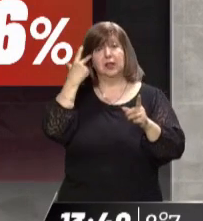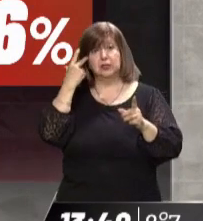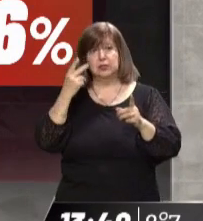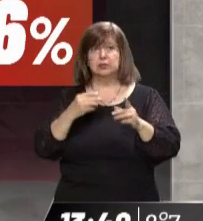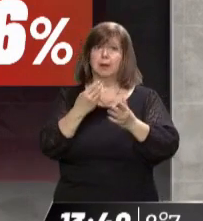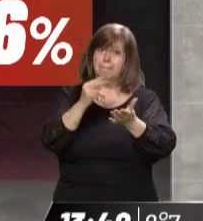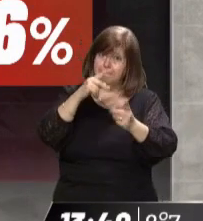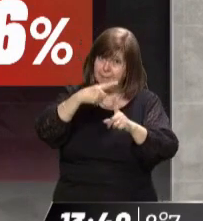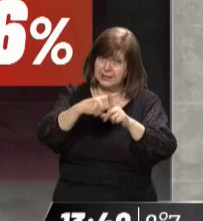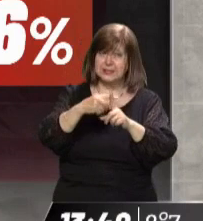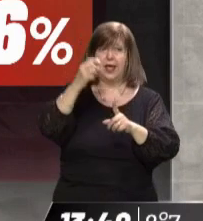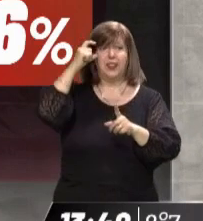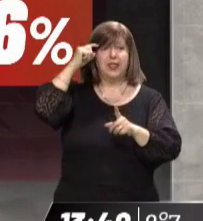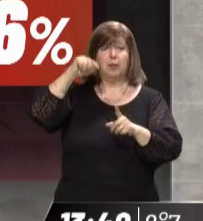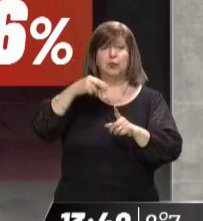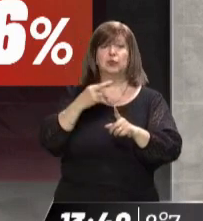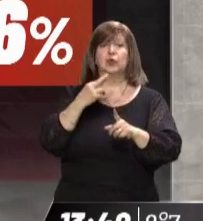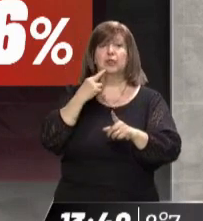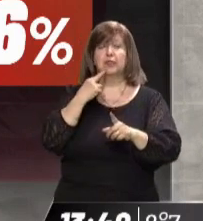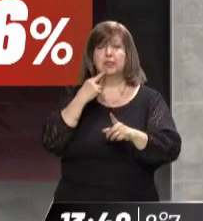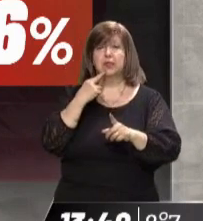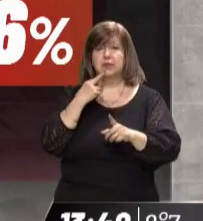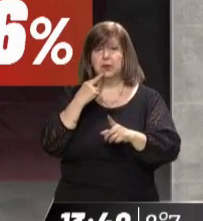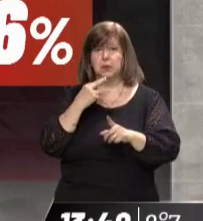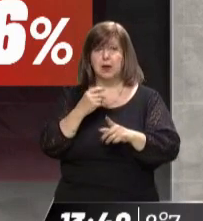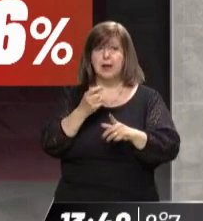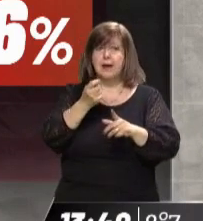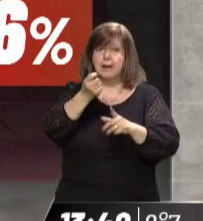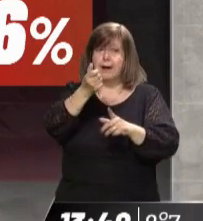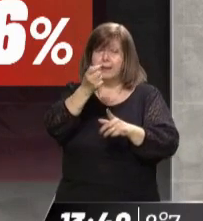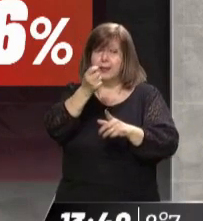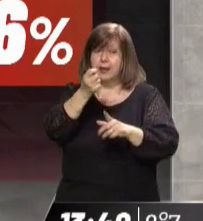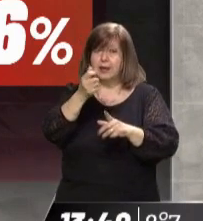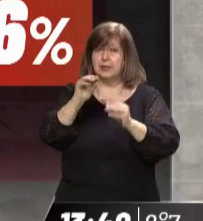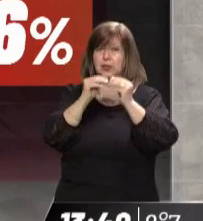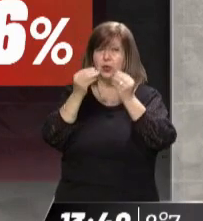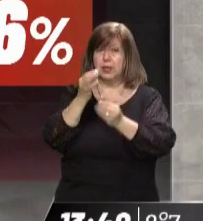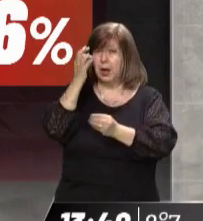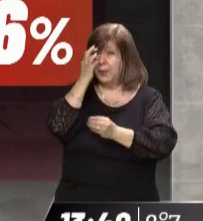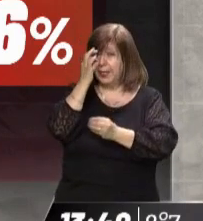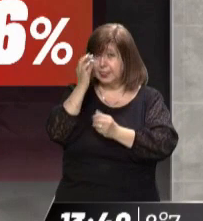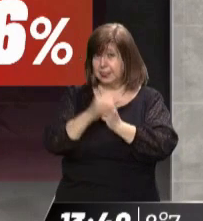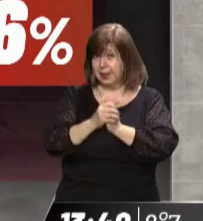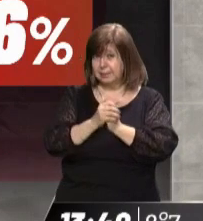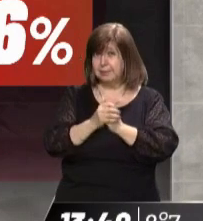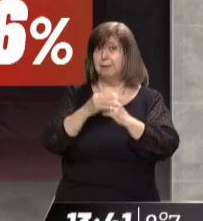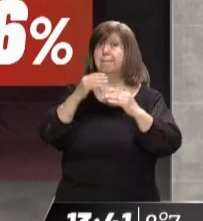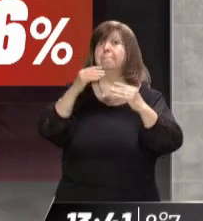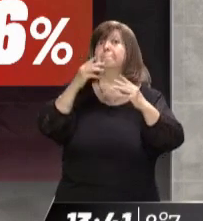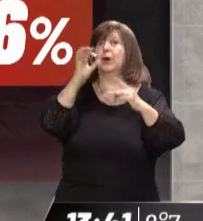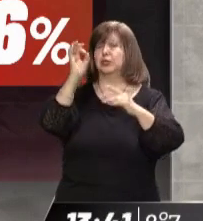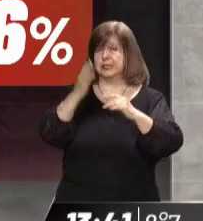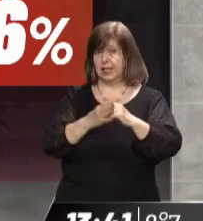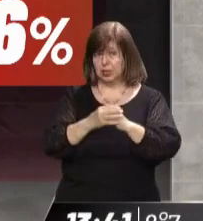otro 10,19%, lo que arrojó este casi 20% de incremento en el costo de la construcción del que estamos